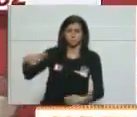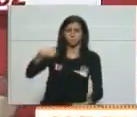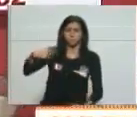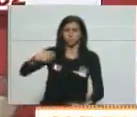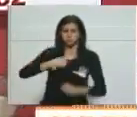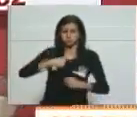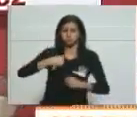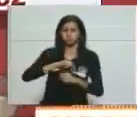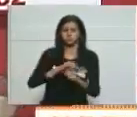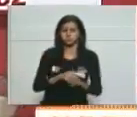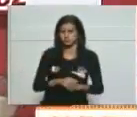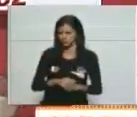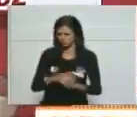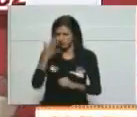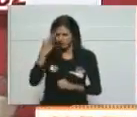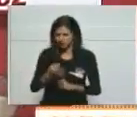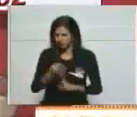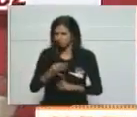1600 contra 1, otra vez.